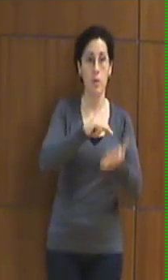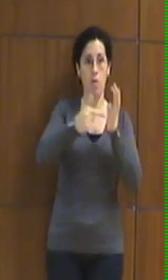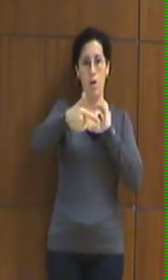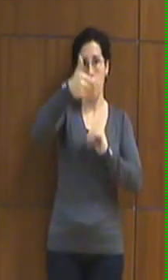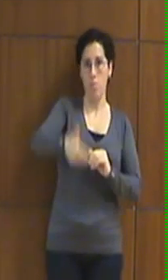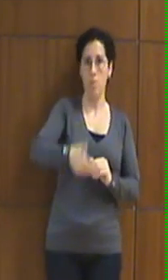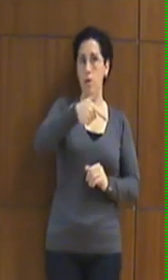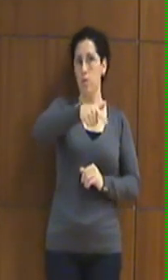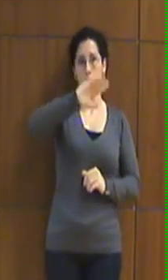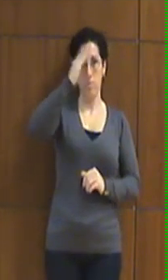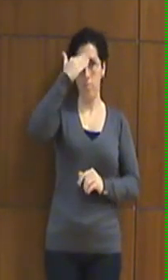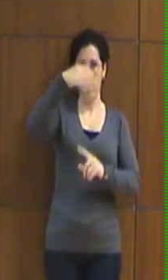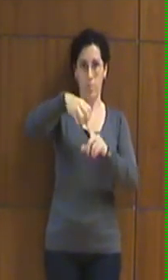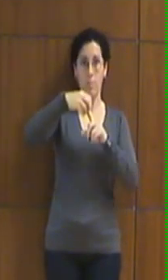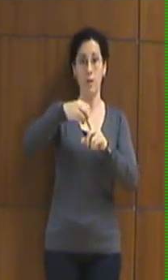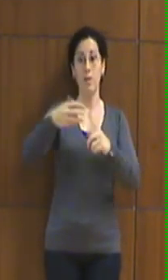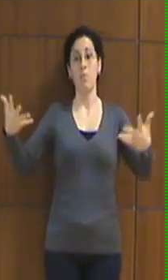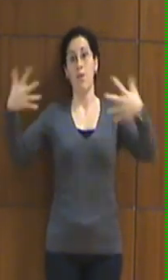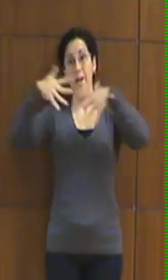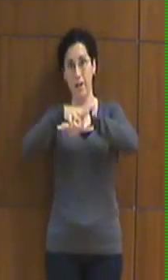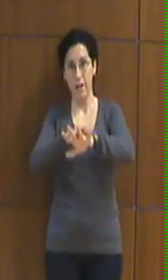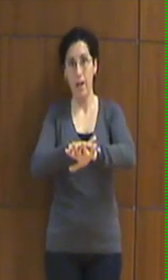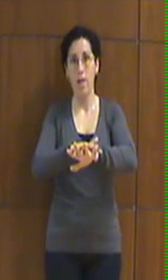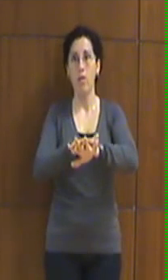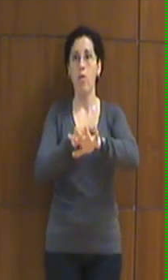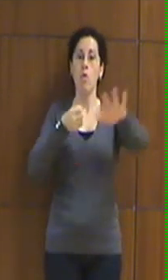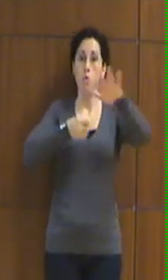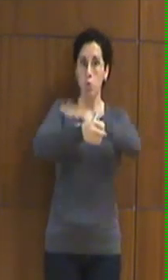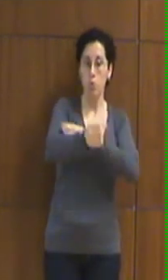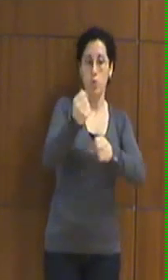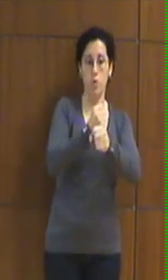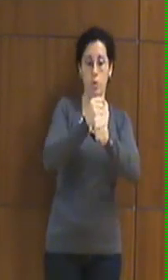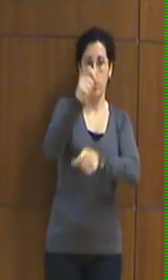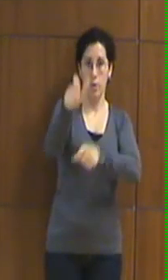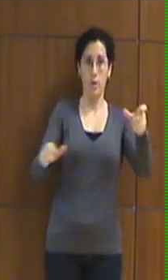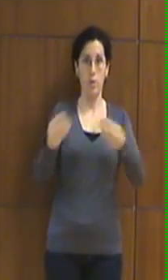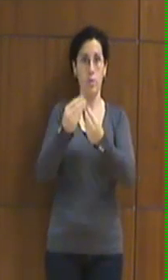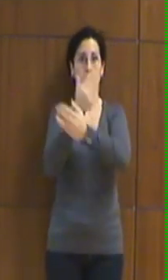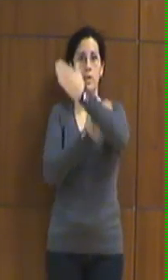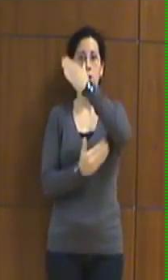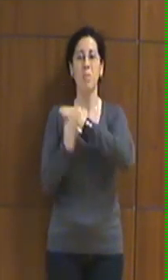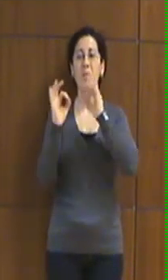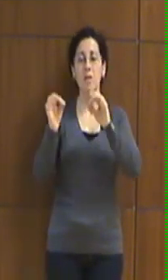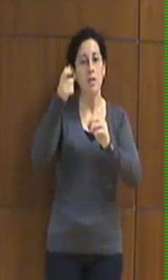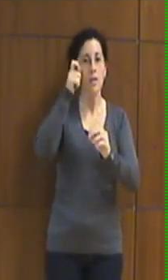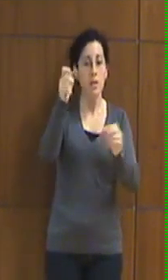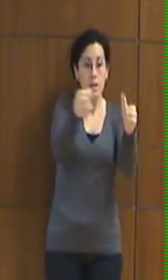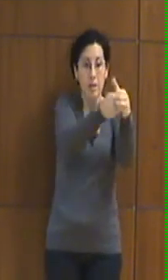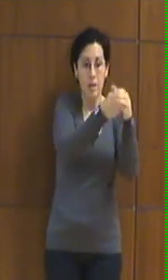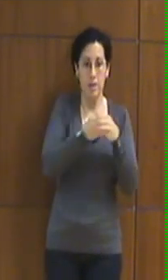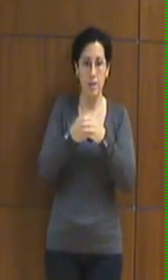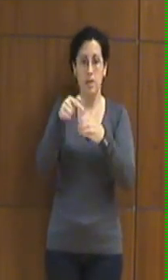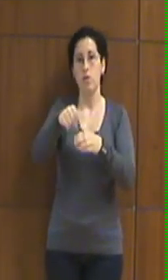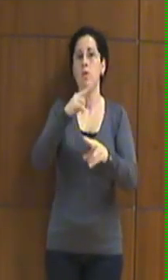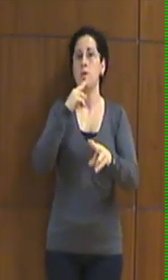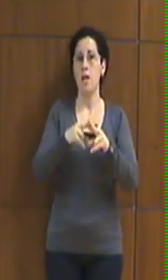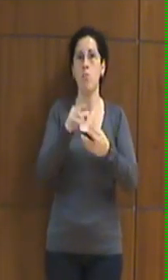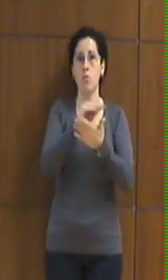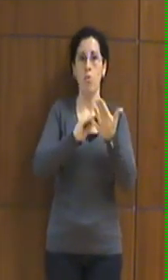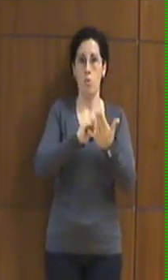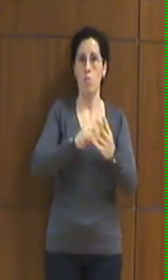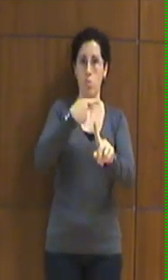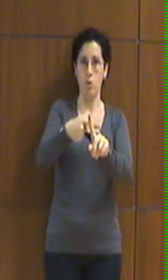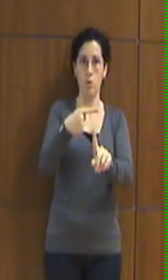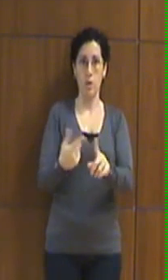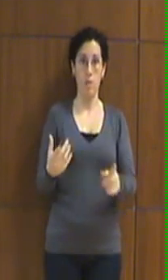la integración o la inclusión de personas con discapacidad en los pequeños núcleos de población es una salida tremenda,